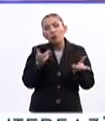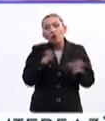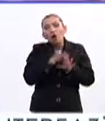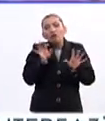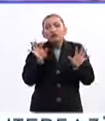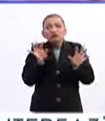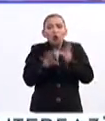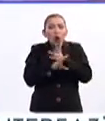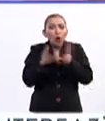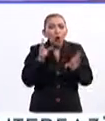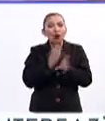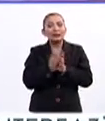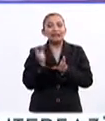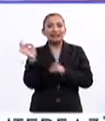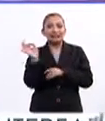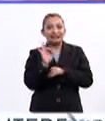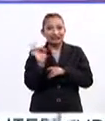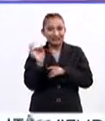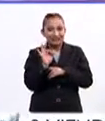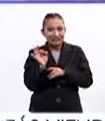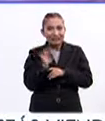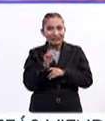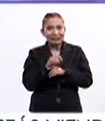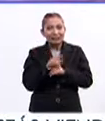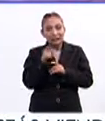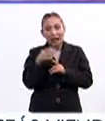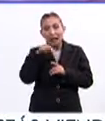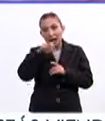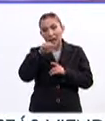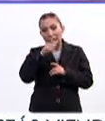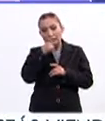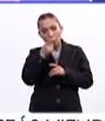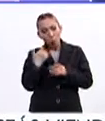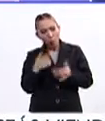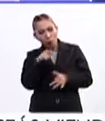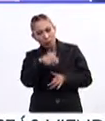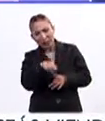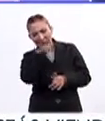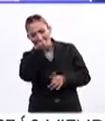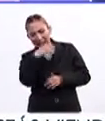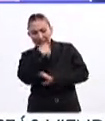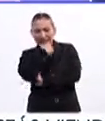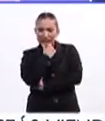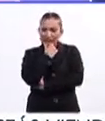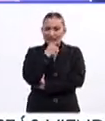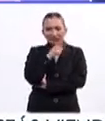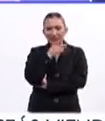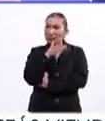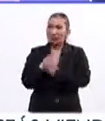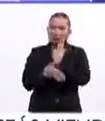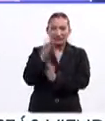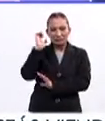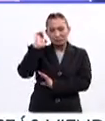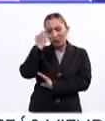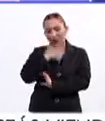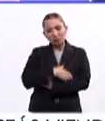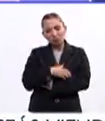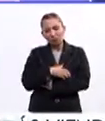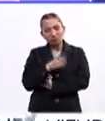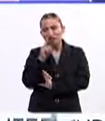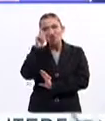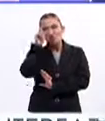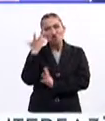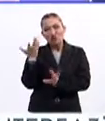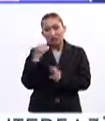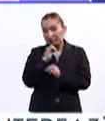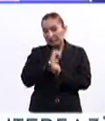pequeño detalle que a lo mejor, pues la NASA dijo, híjole, ya es un poco grande tal vez para poder ir allá arriba. Allá arriba